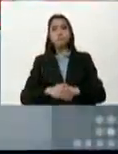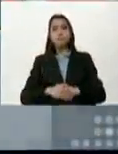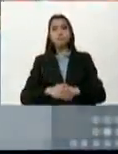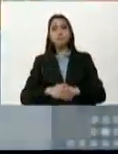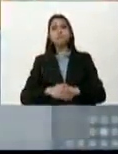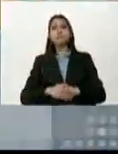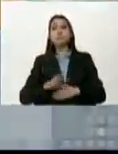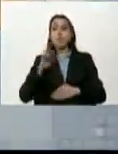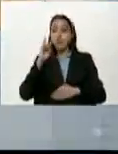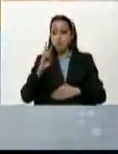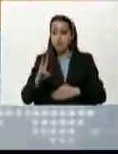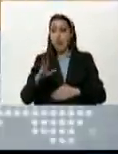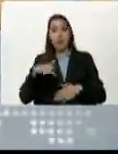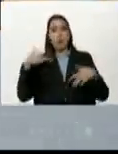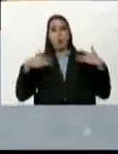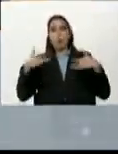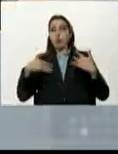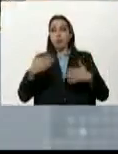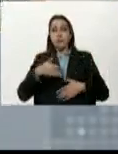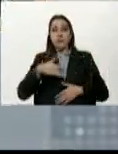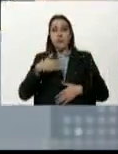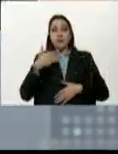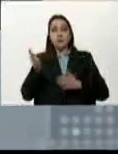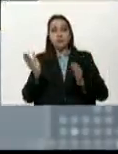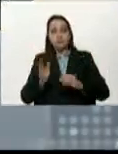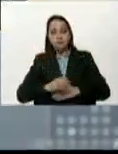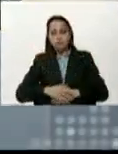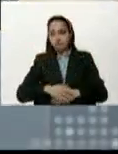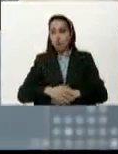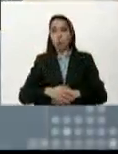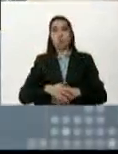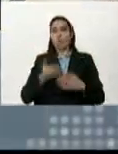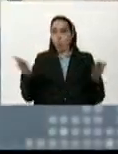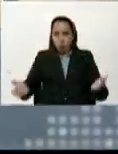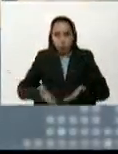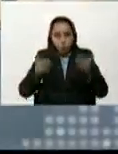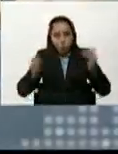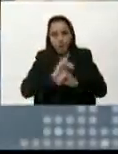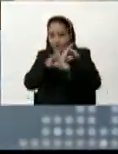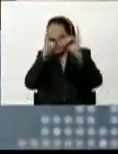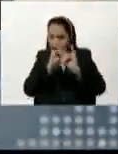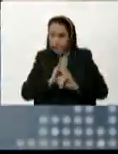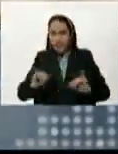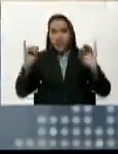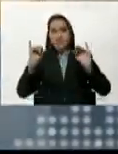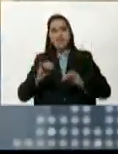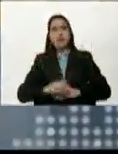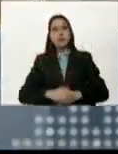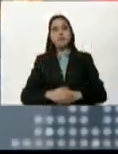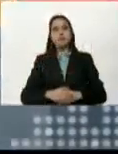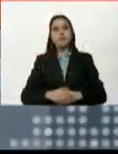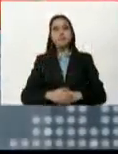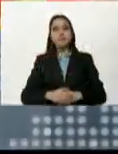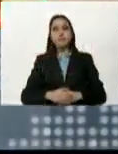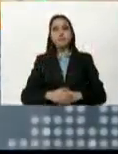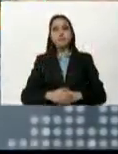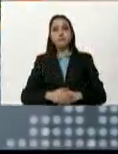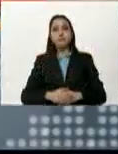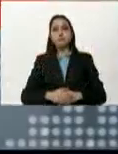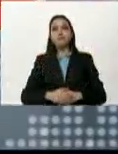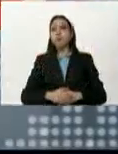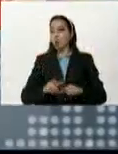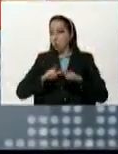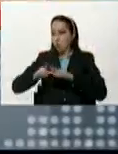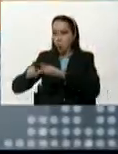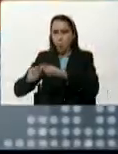uno se pone contento pues y aún no se motiva a la felicidad ese palacio está